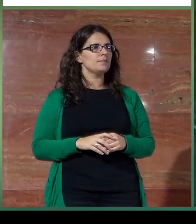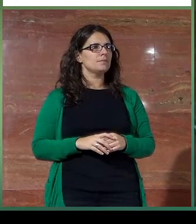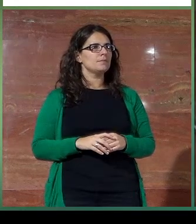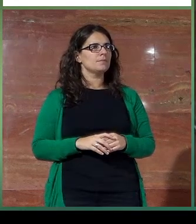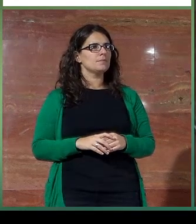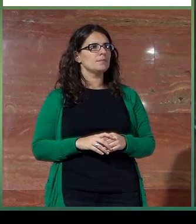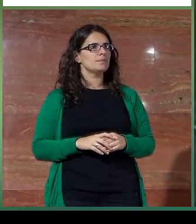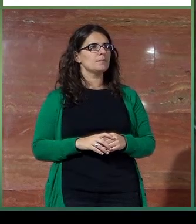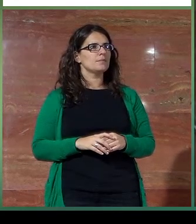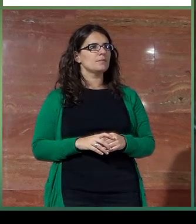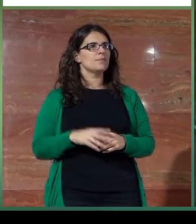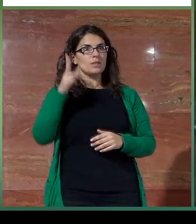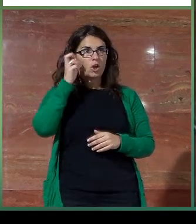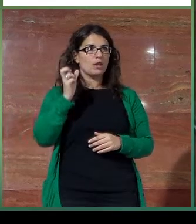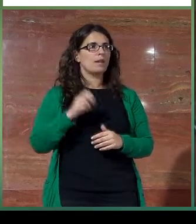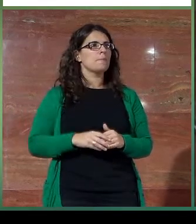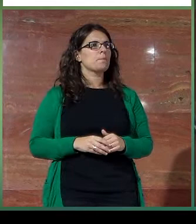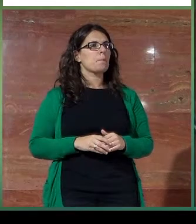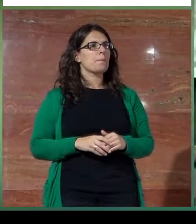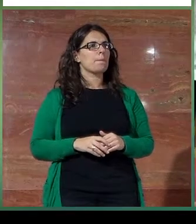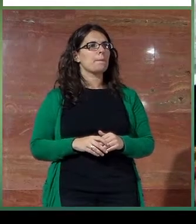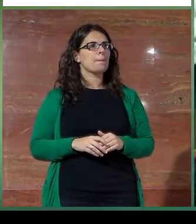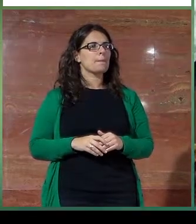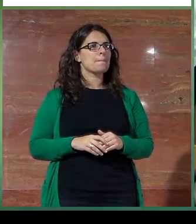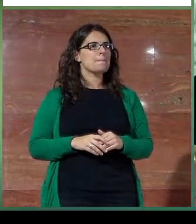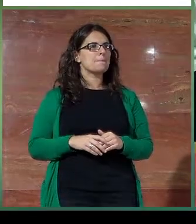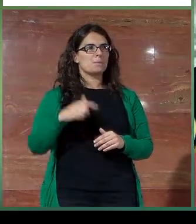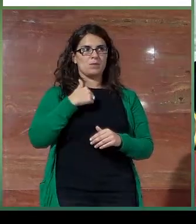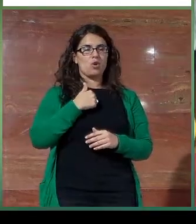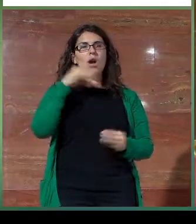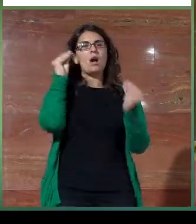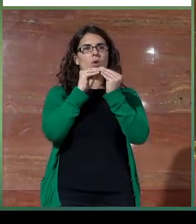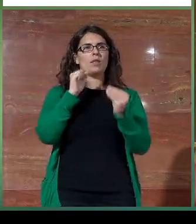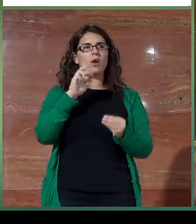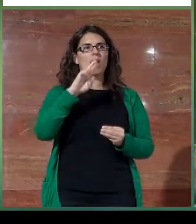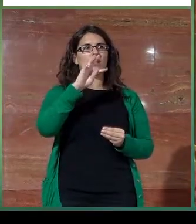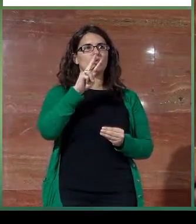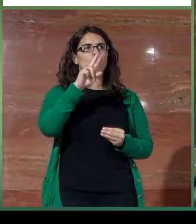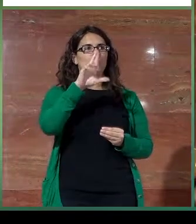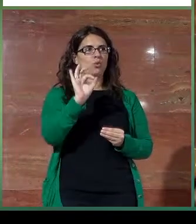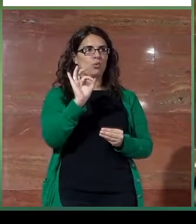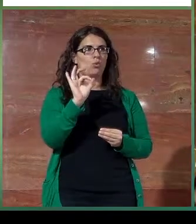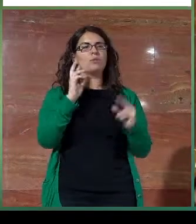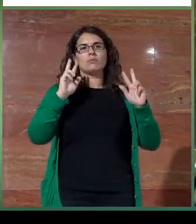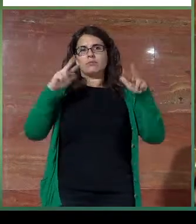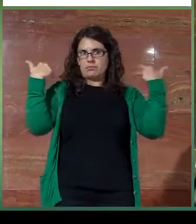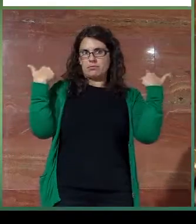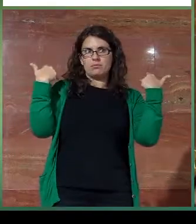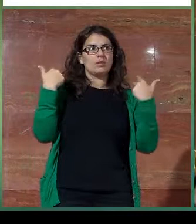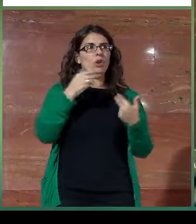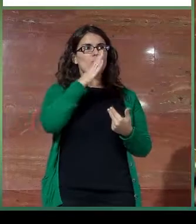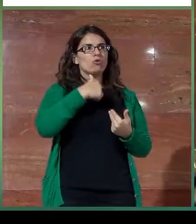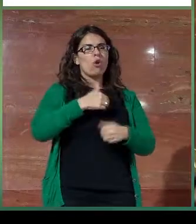Ahora. ¿Se oye? Bueno, yo estoy de acuerdo con Arturo y me vais a permitir, porque tengo